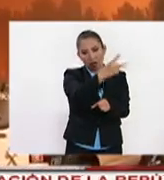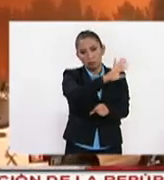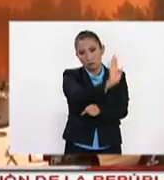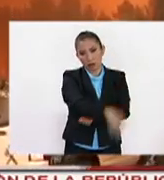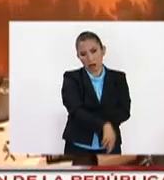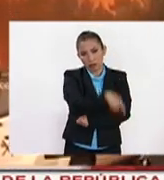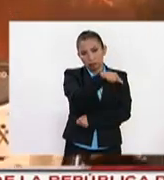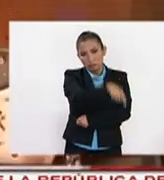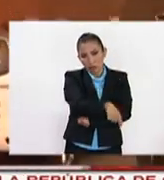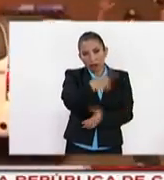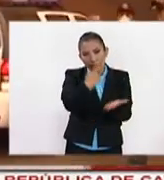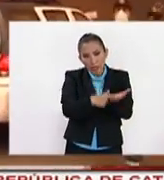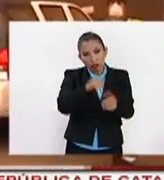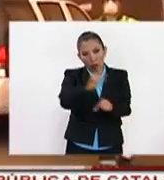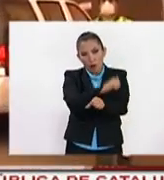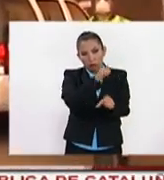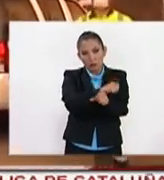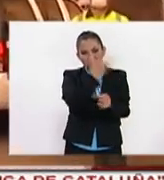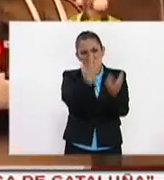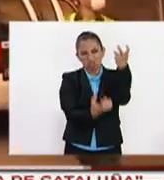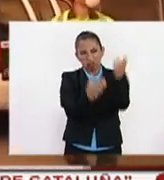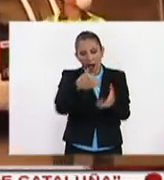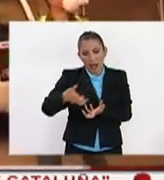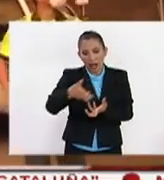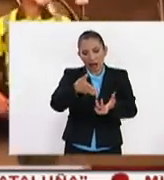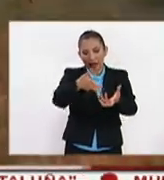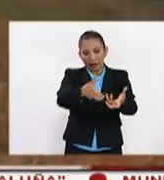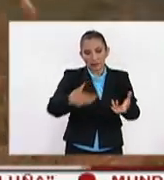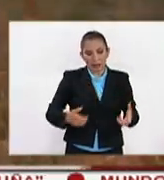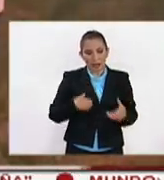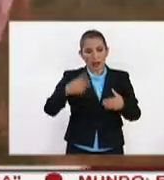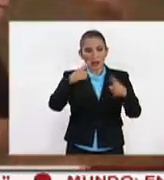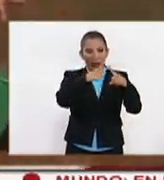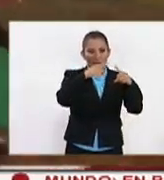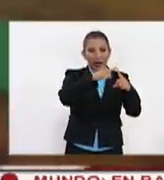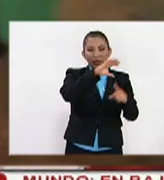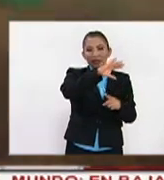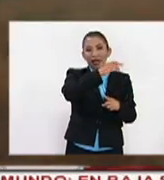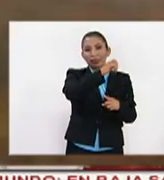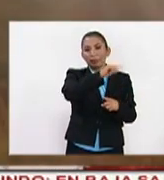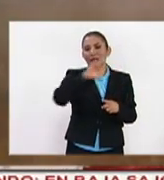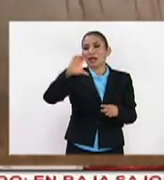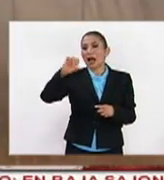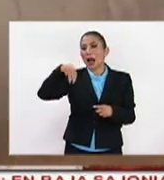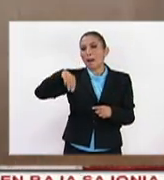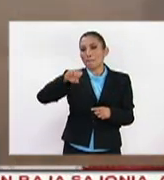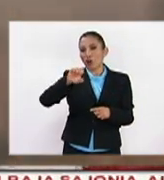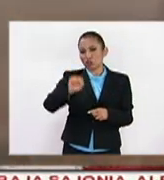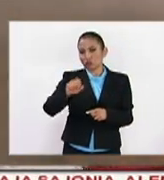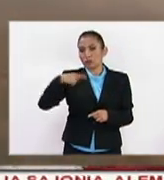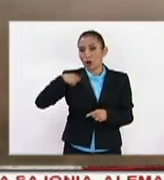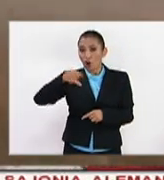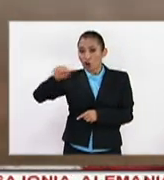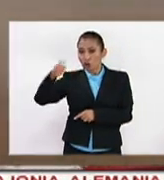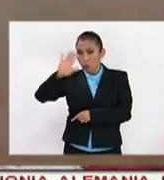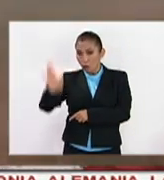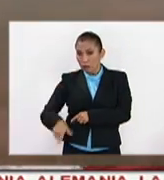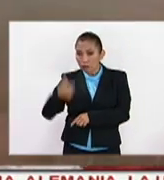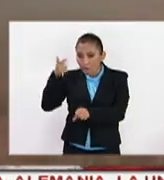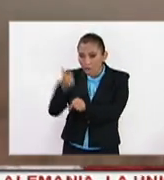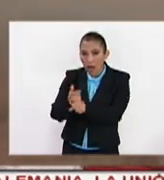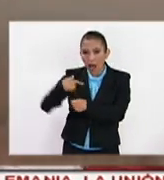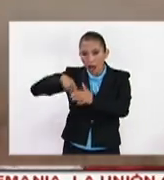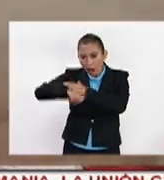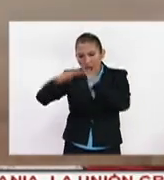primeras víctimas en el interior de un vehículo calcinado en la carretera que une las parroquias de Chandebrito y Camós. Una tercera víctima fue hallada